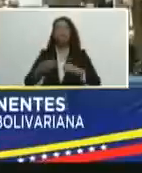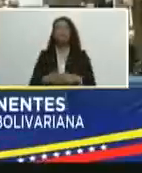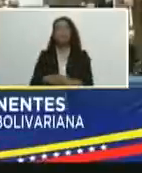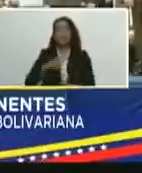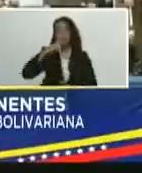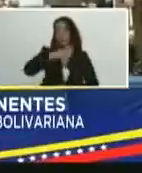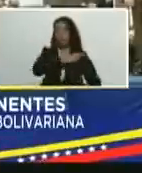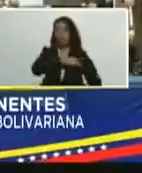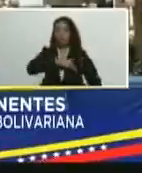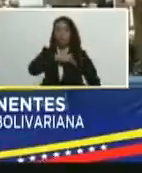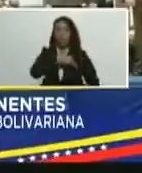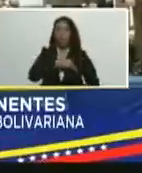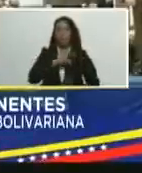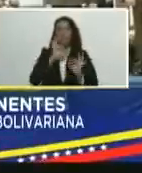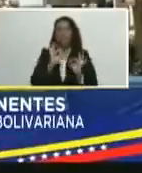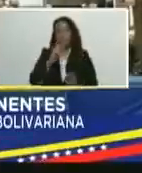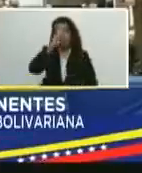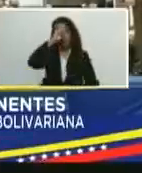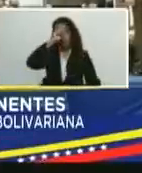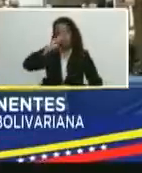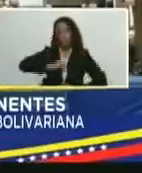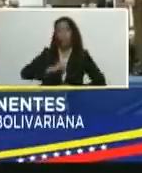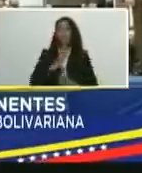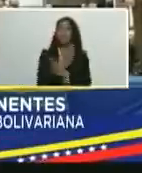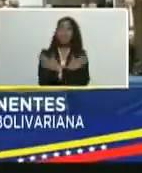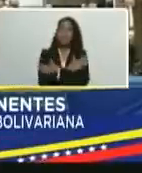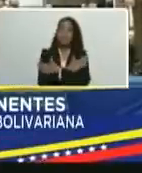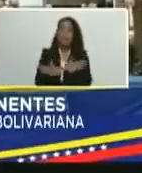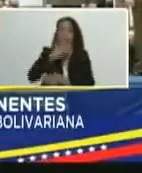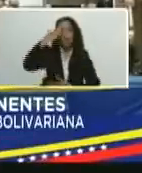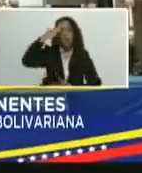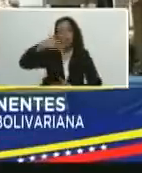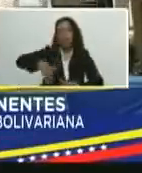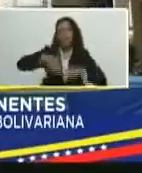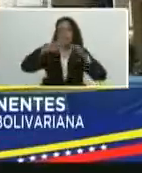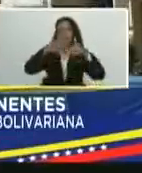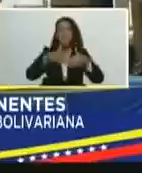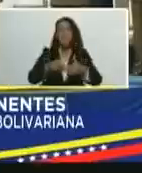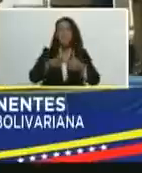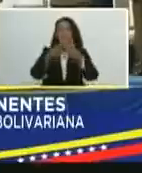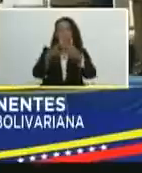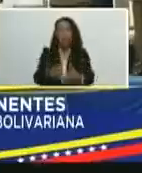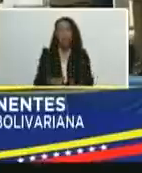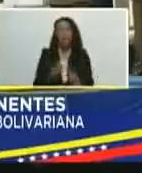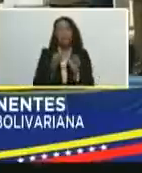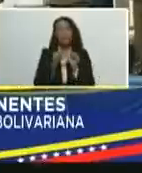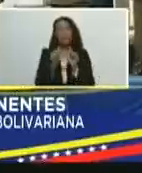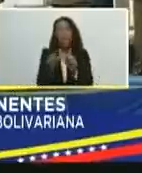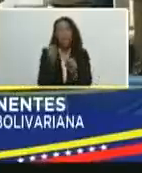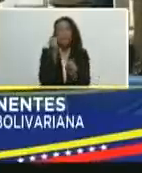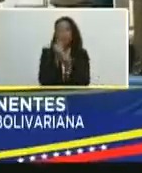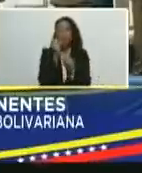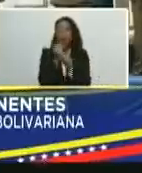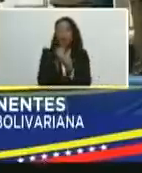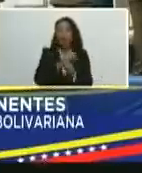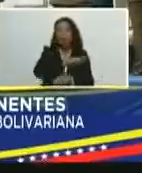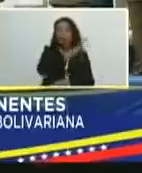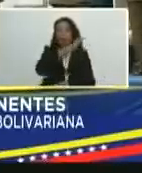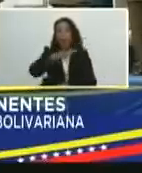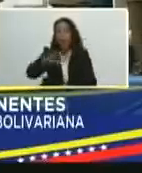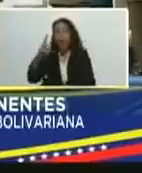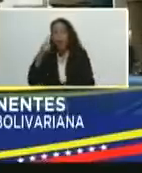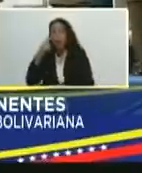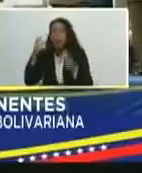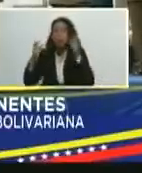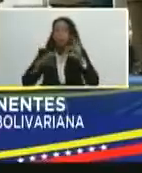moral y con ese honor, felicito a nuestra Fuerza Armada Nacional Bolivariana por seguir transitando el camino de